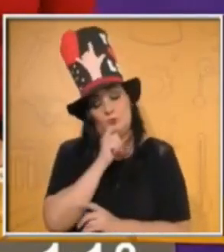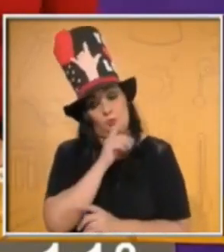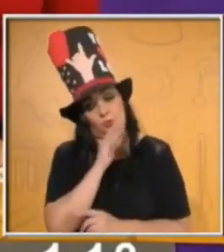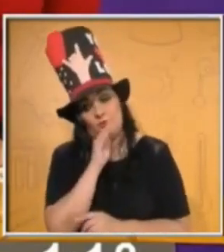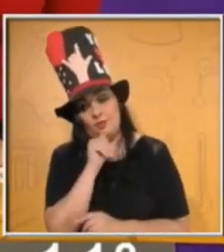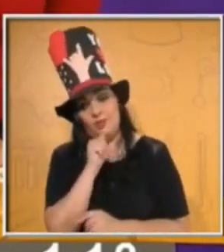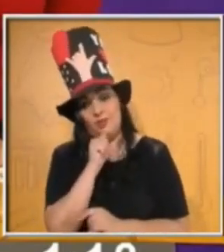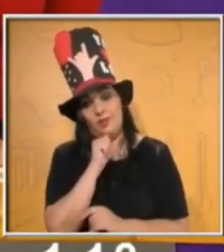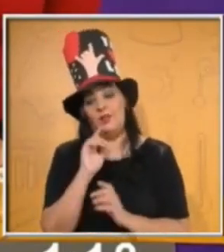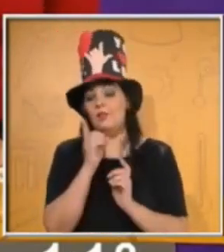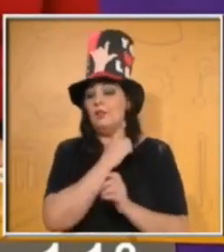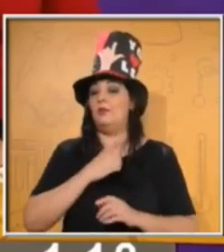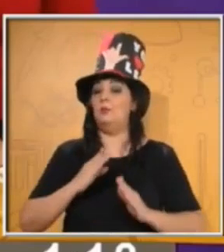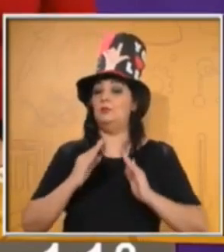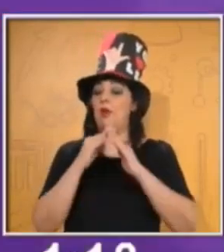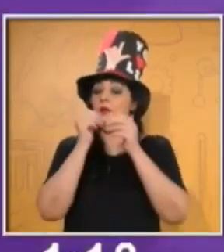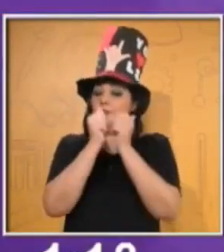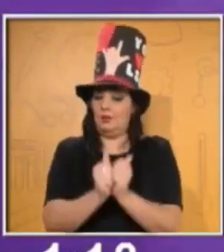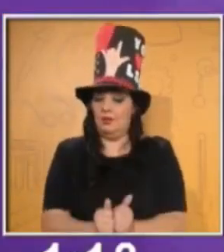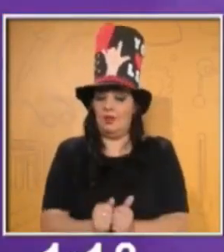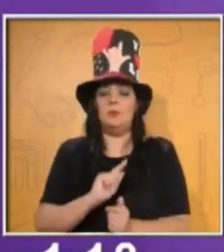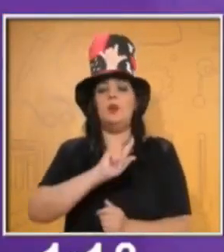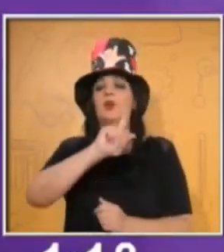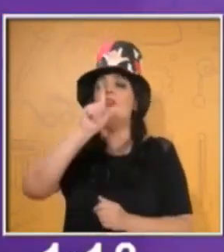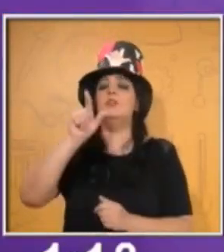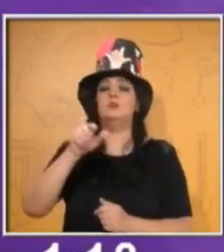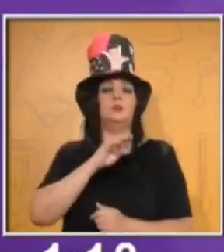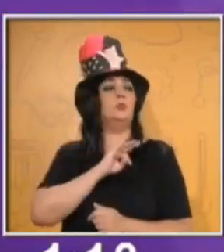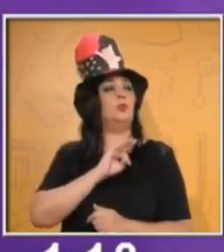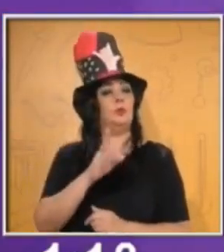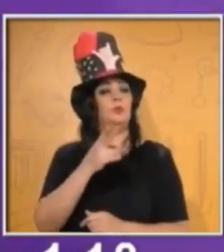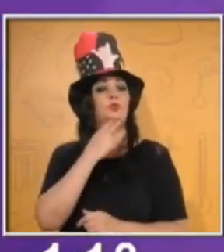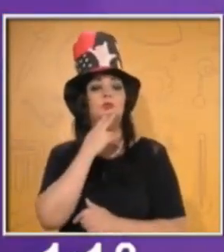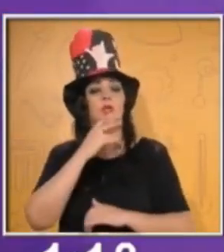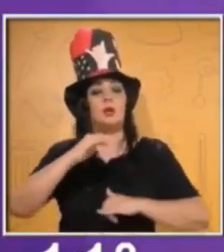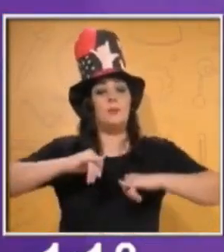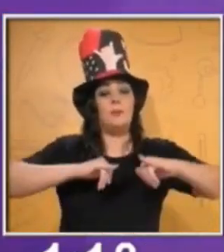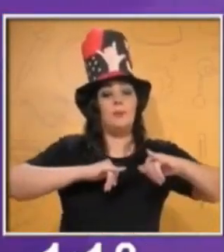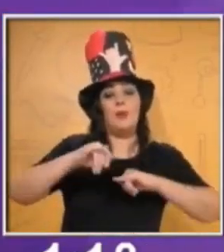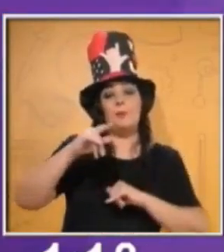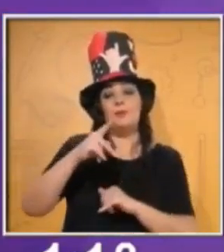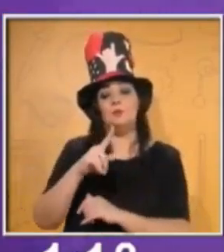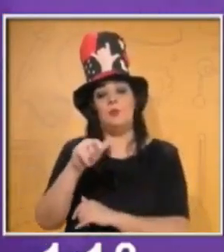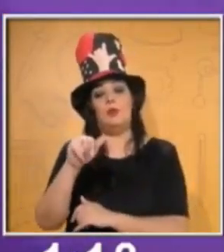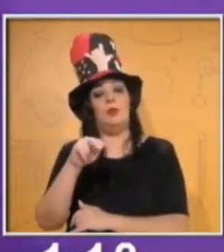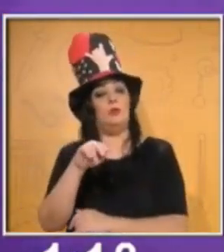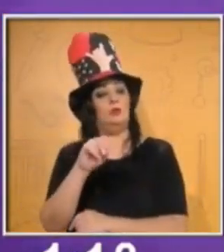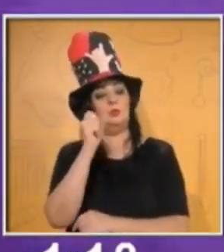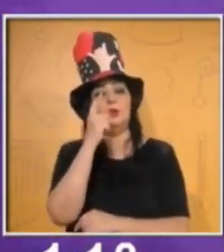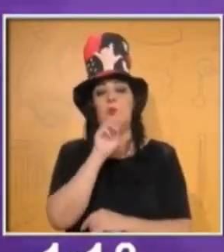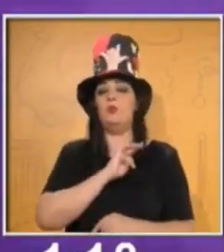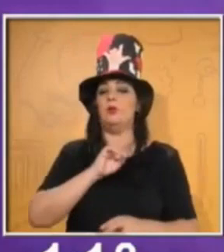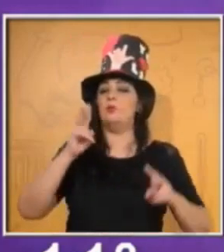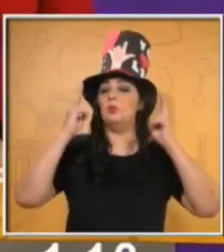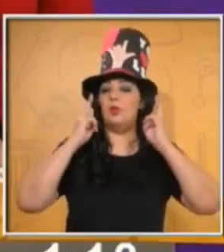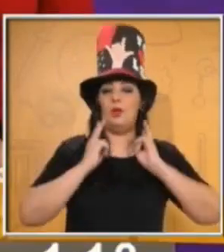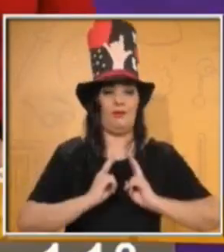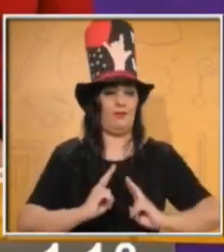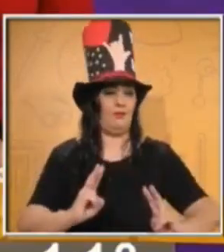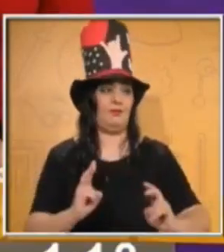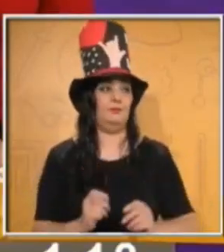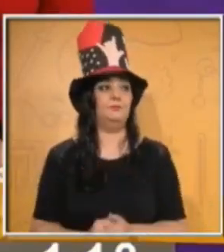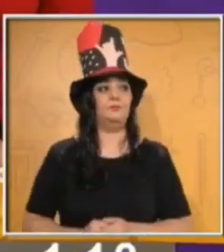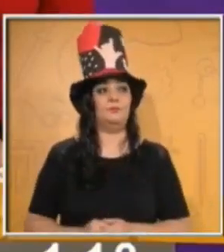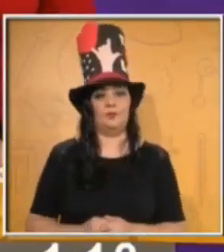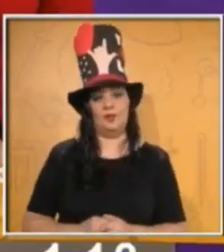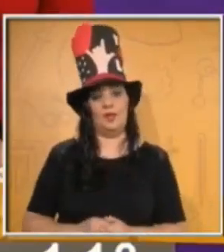ya que pase la contingencia, tendremos oportunidad de utilizar estos mapas y estos planos para viajar de un lugar a otro. Bueno, pues